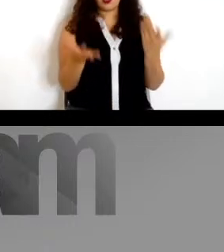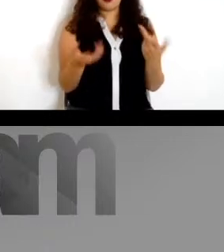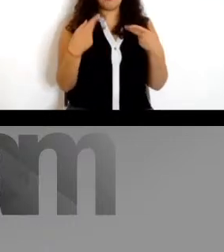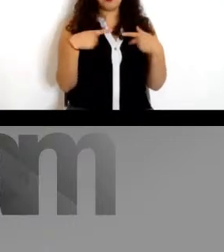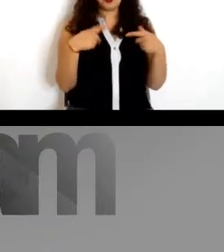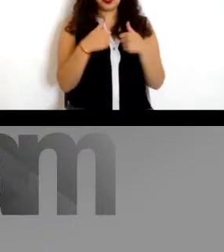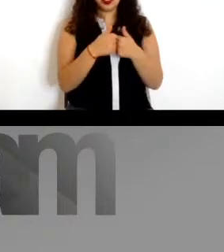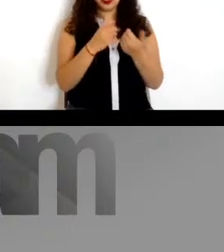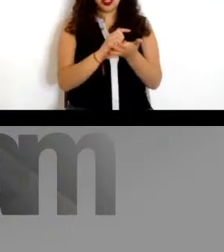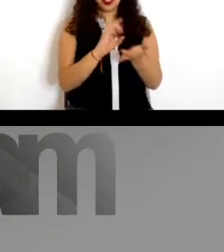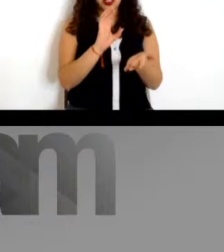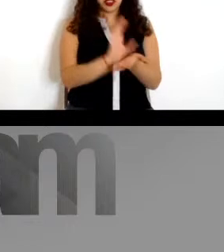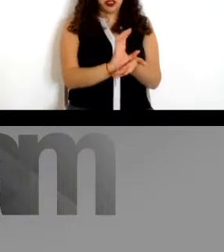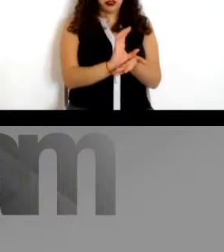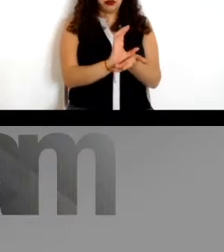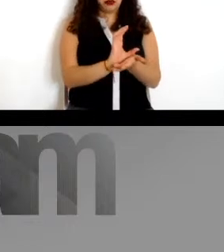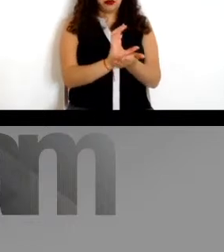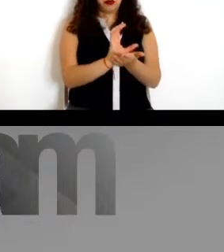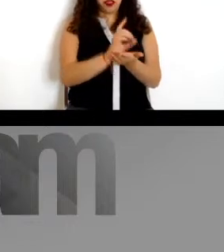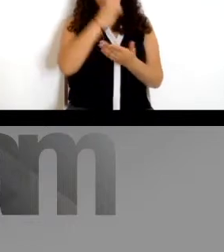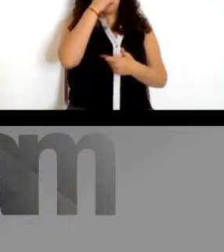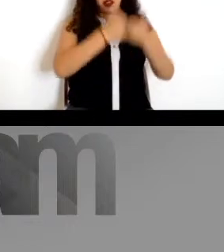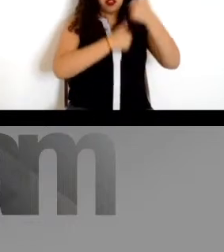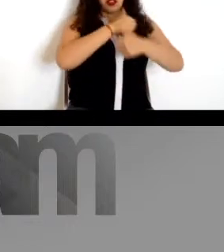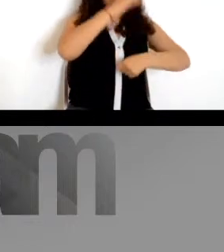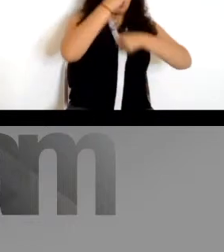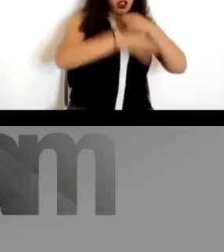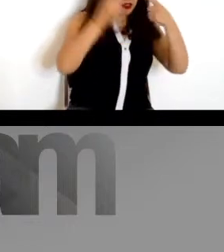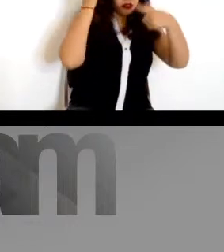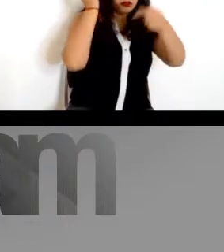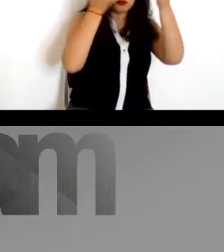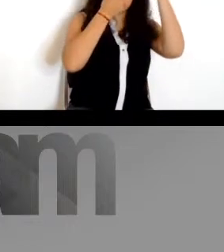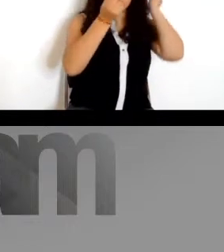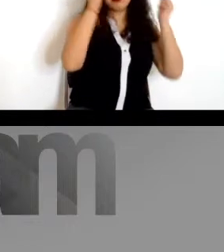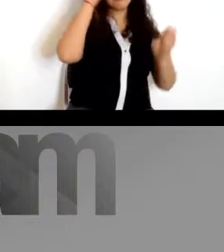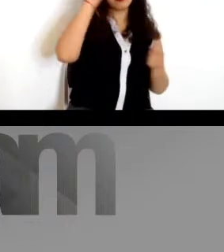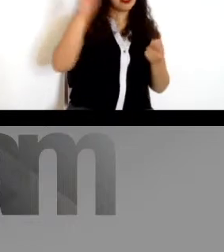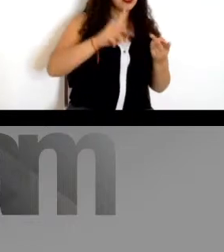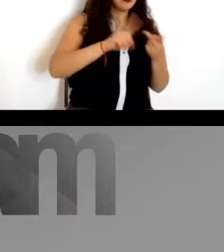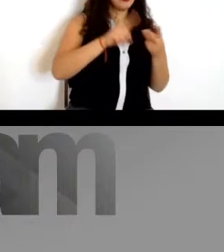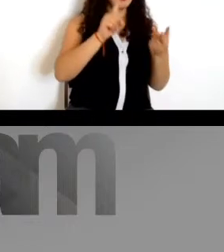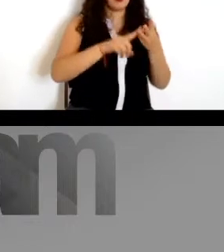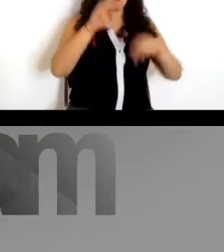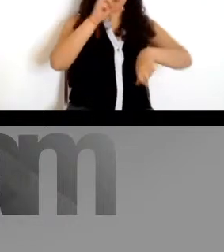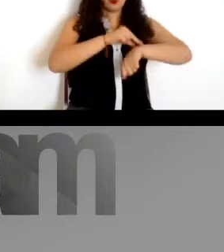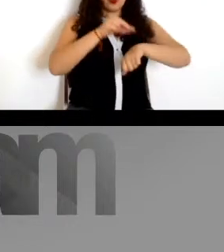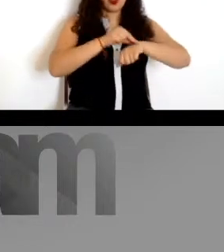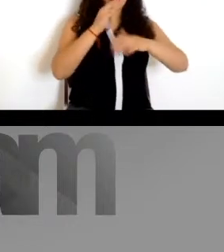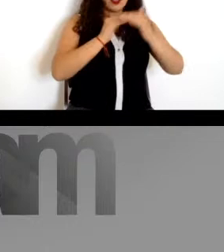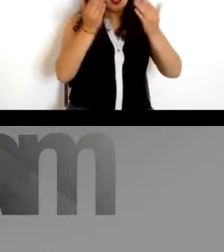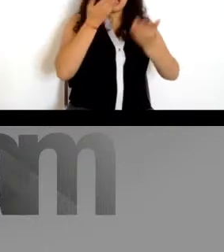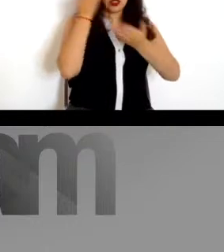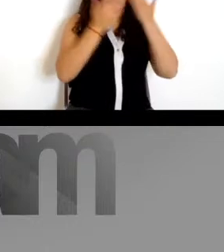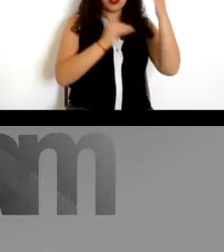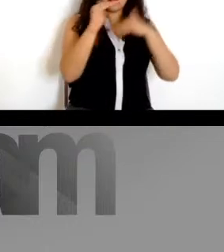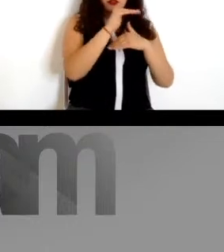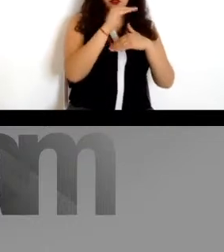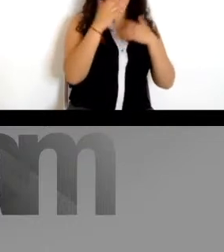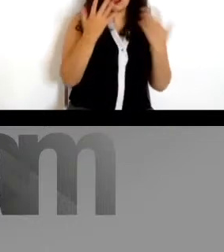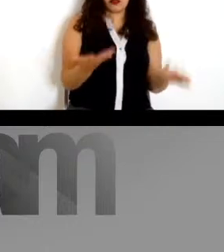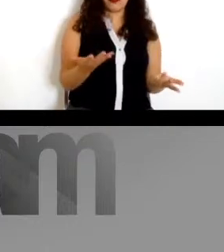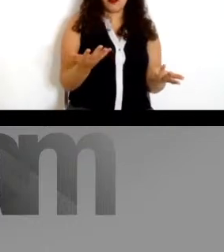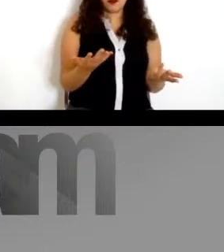con discapacidad con carreras terminadas, con maestrías, con doctorados. Entonces, los puestos más altos en